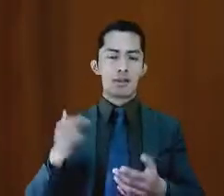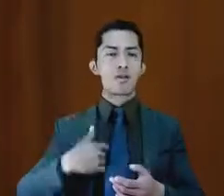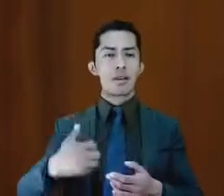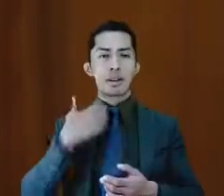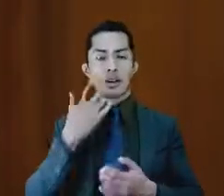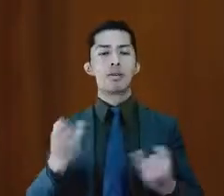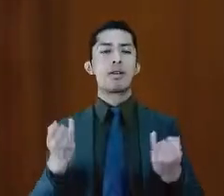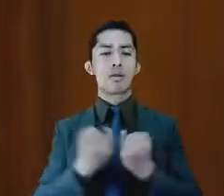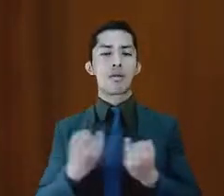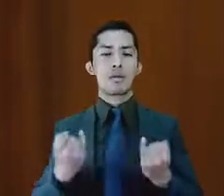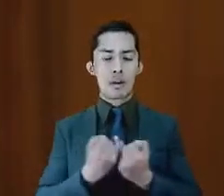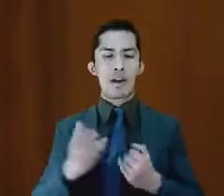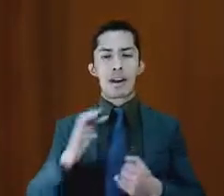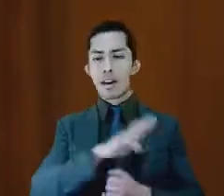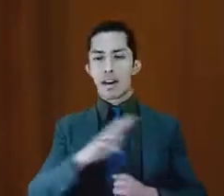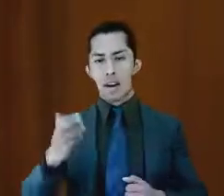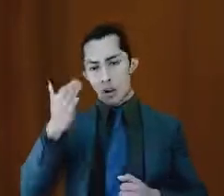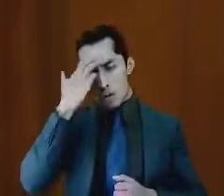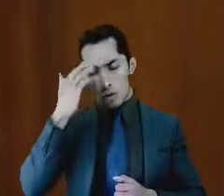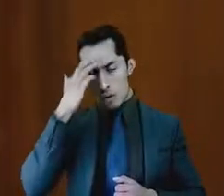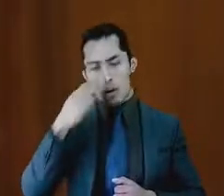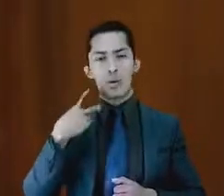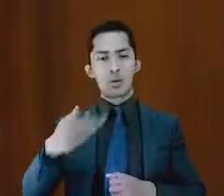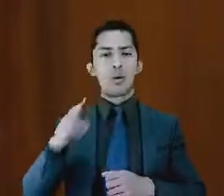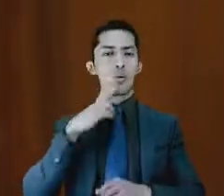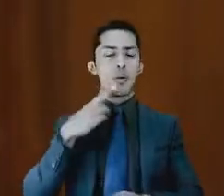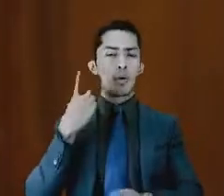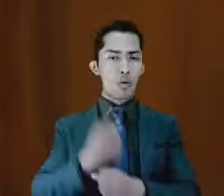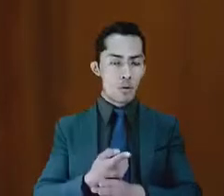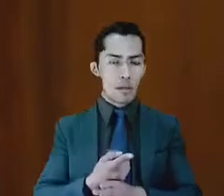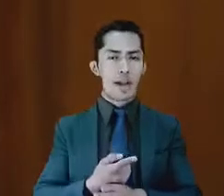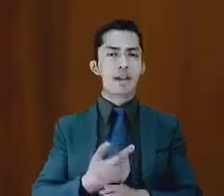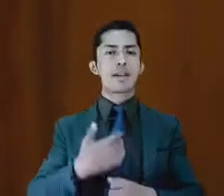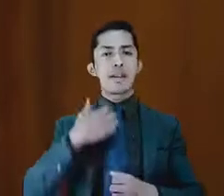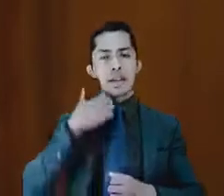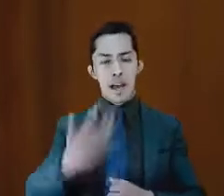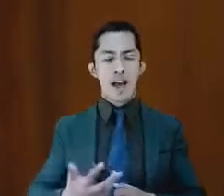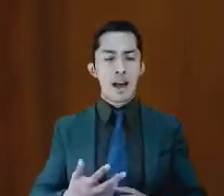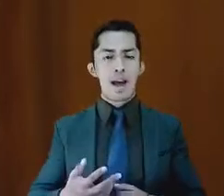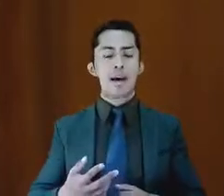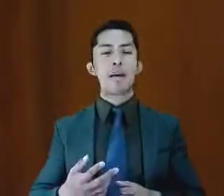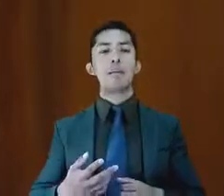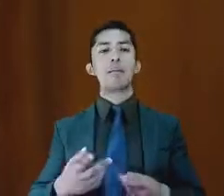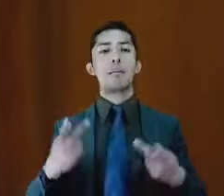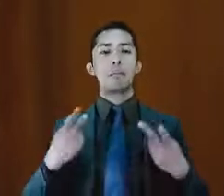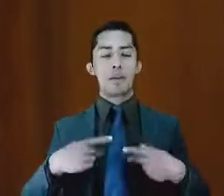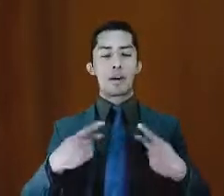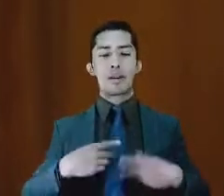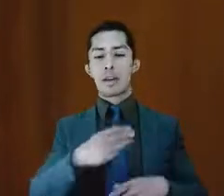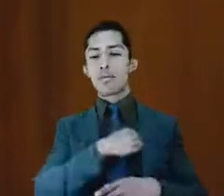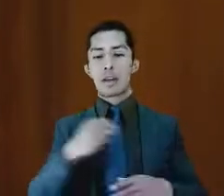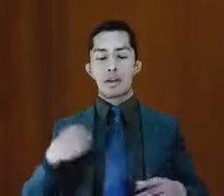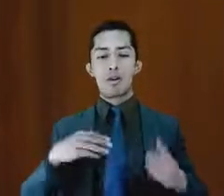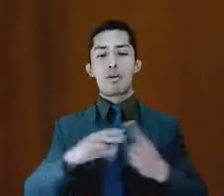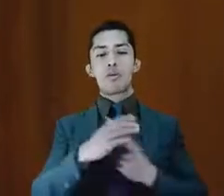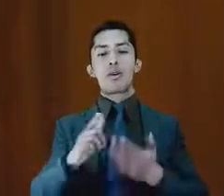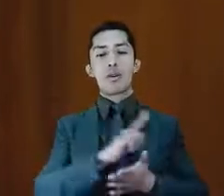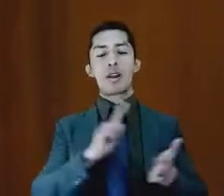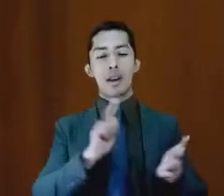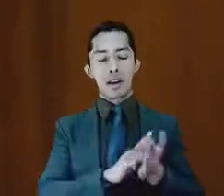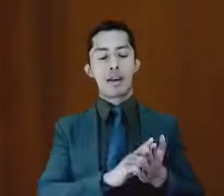también reconocer la voluntad de los integrantes de las comisiones de